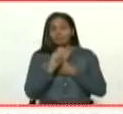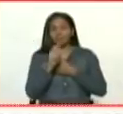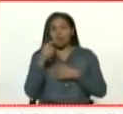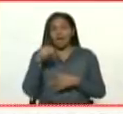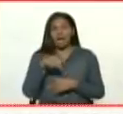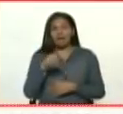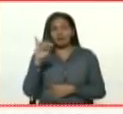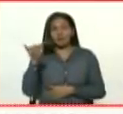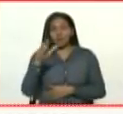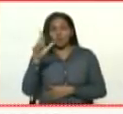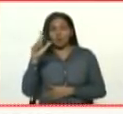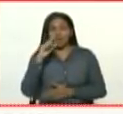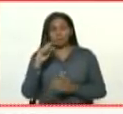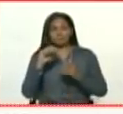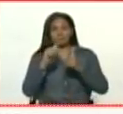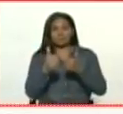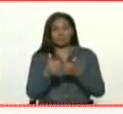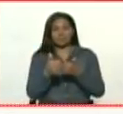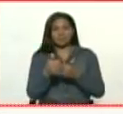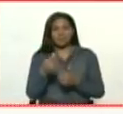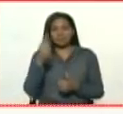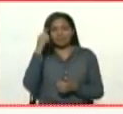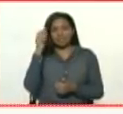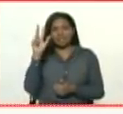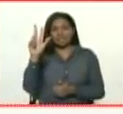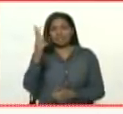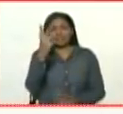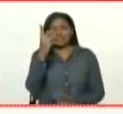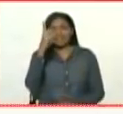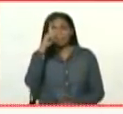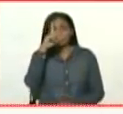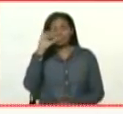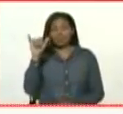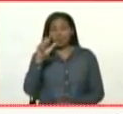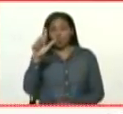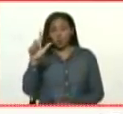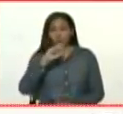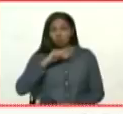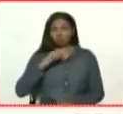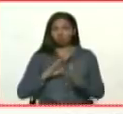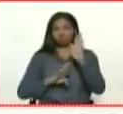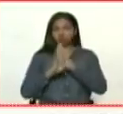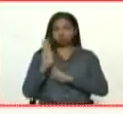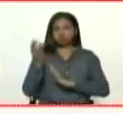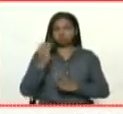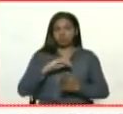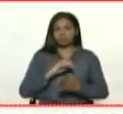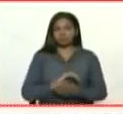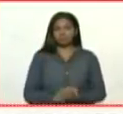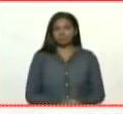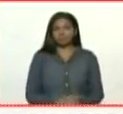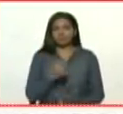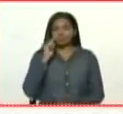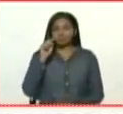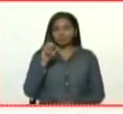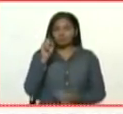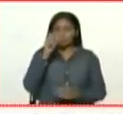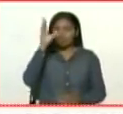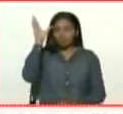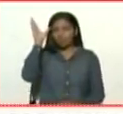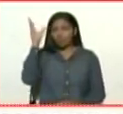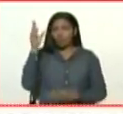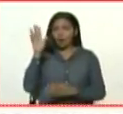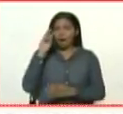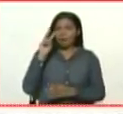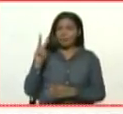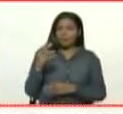de julio, empezandito, estamos en el día 3 de julio, debemos elevar esa capacidad para